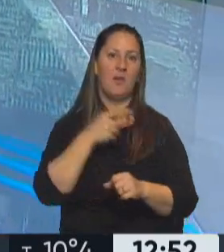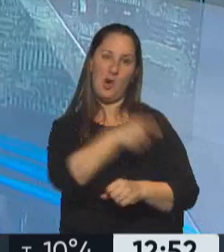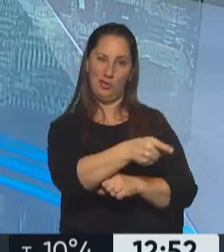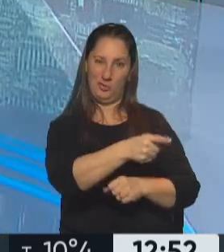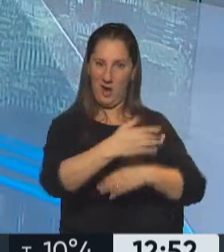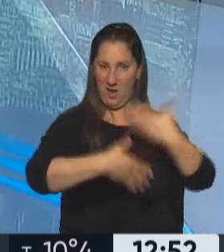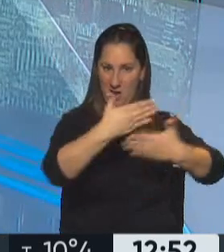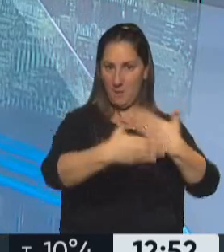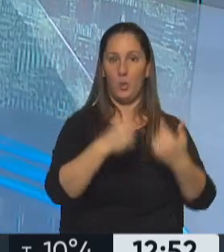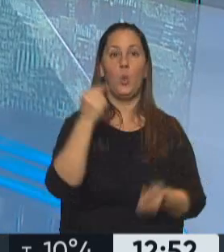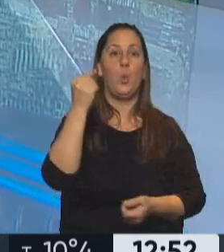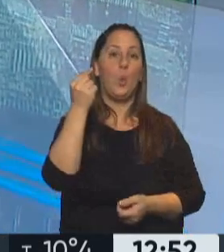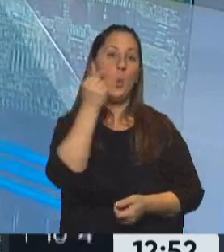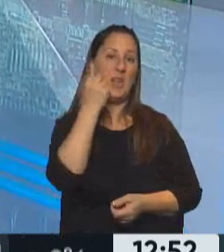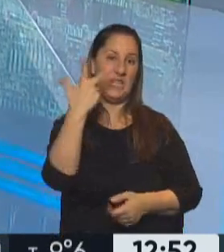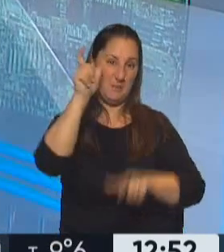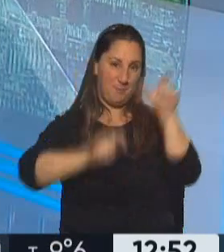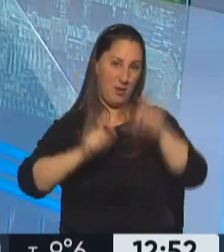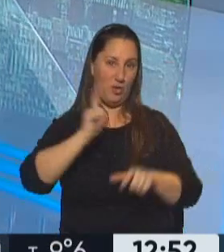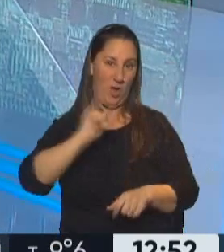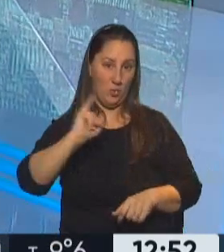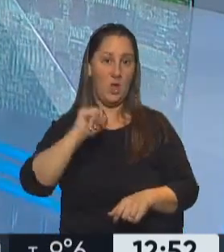dio son 43 testimonios Por lo pronto el papa les bajó El pulgar